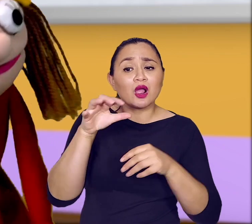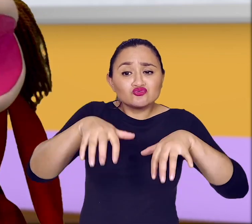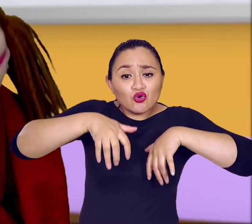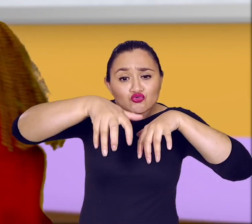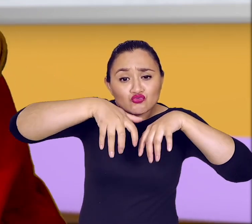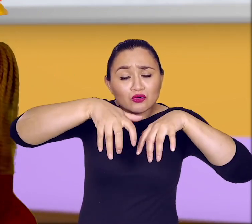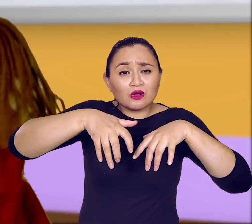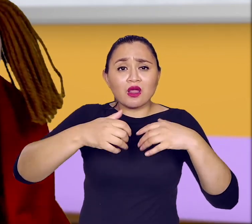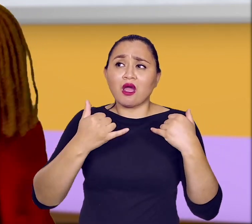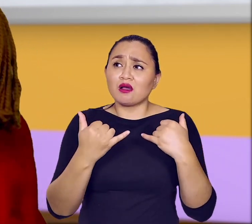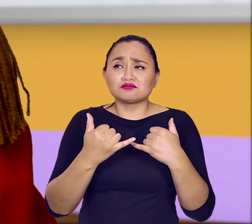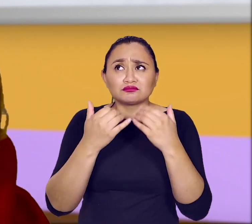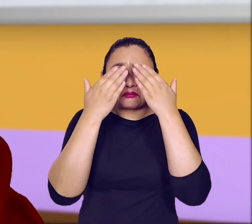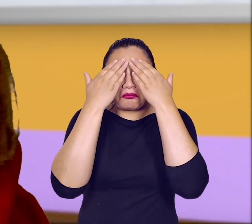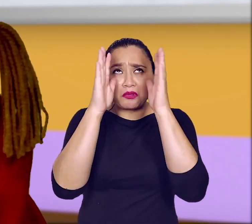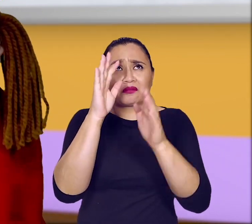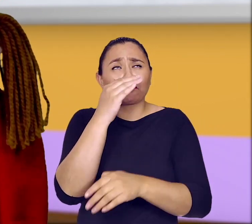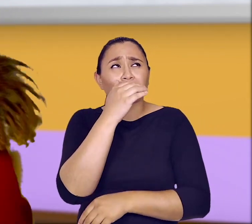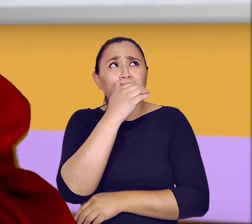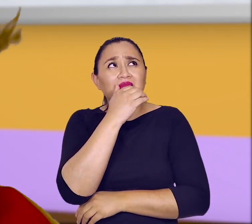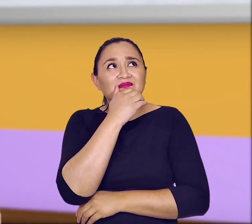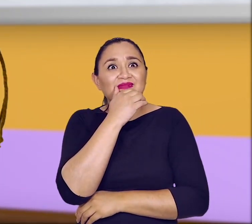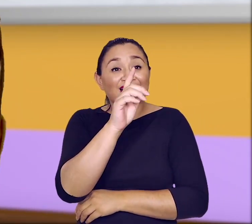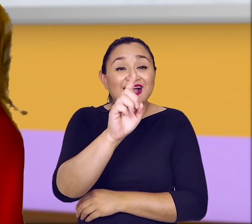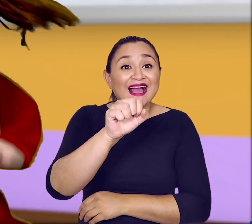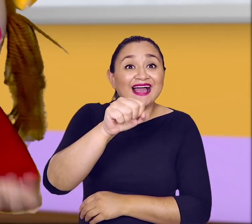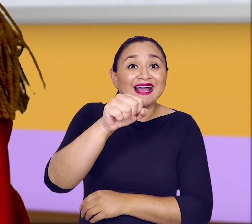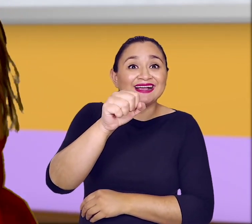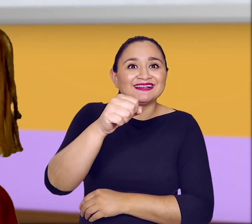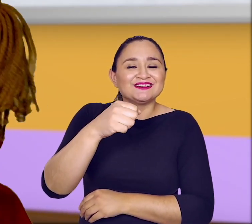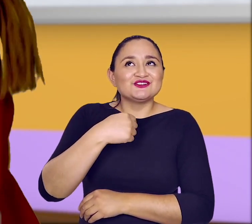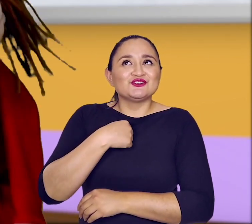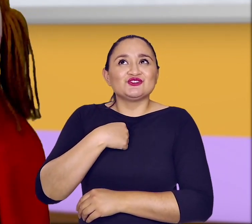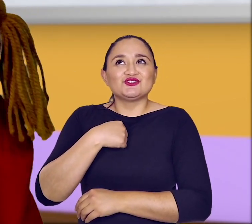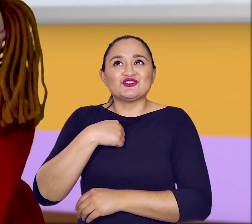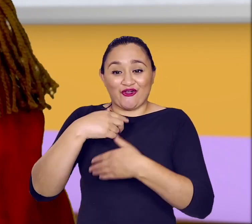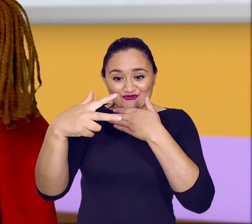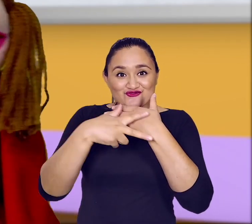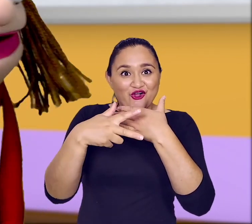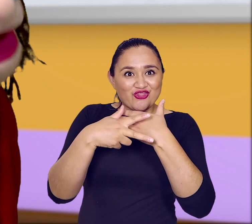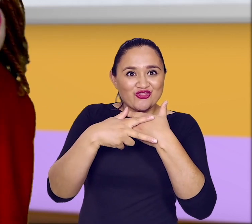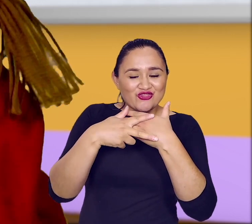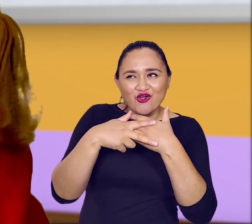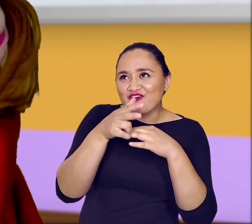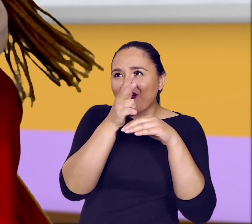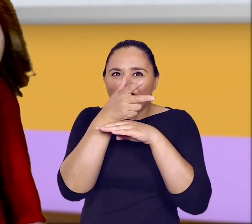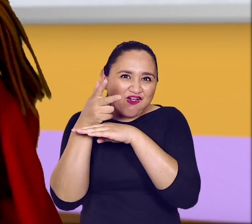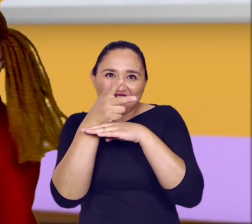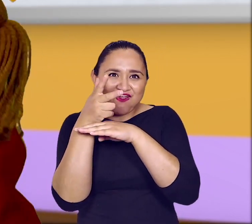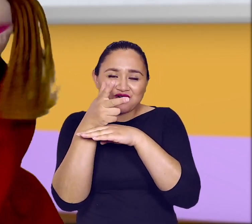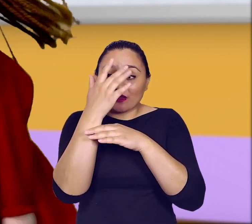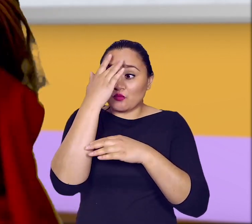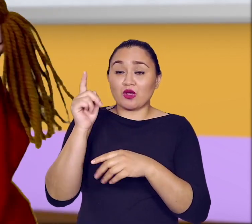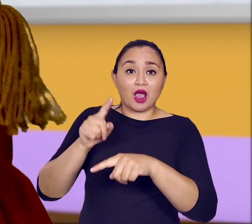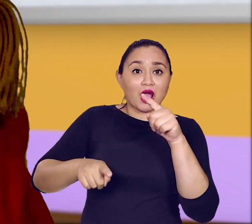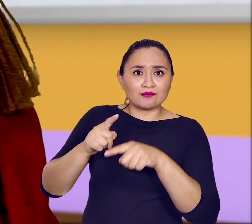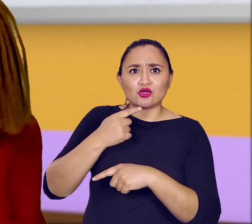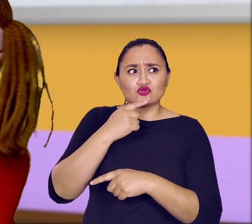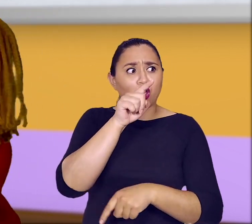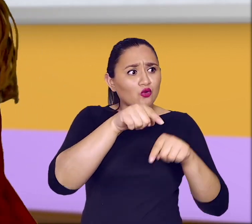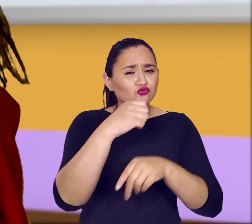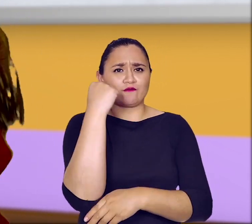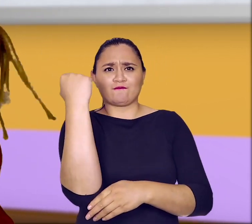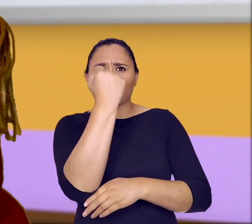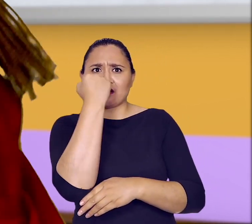pero ahora no sé qué voy a hacer en youtube sí porque una amiga me dijo que uno se hace